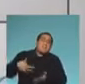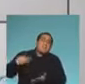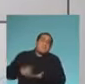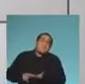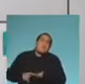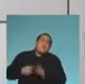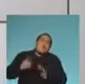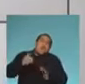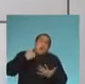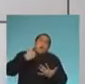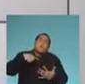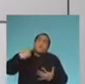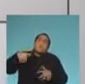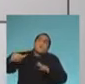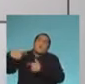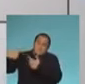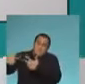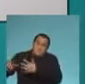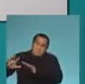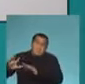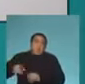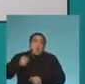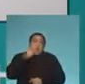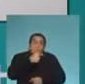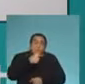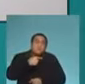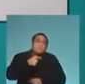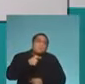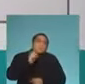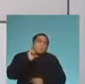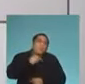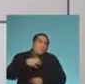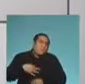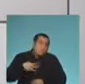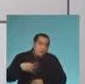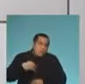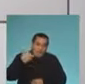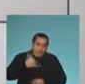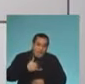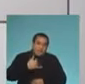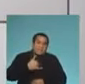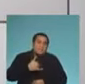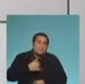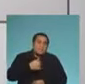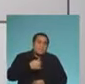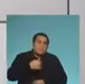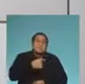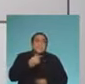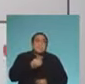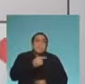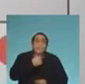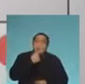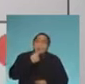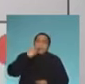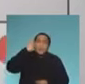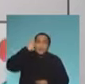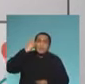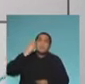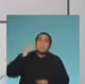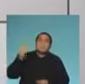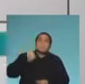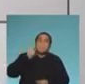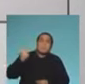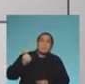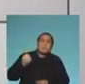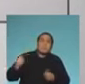sucesos, es eso. ¿A vos te sucedió algo en términos personales que te hizo evaluar cuán importante